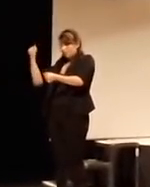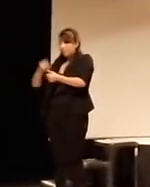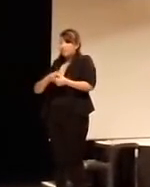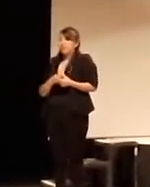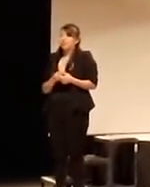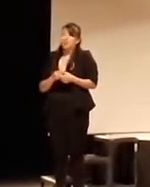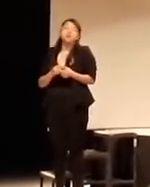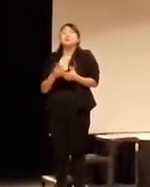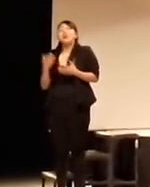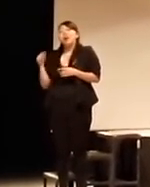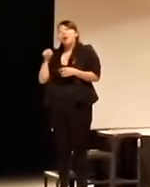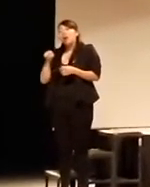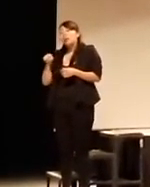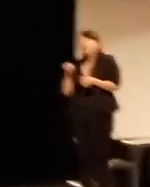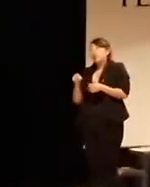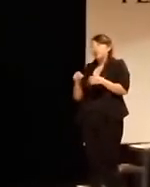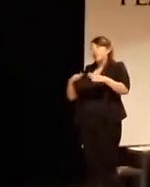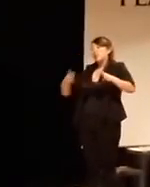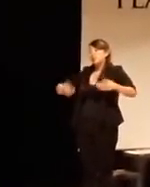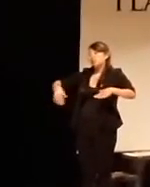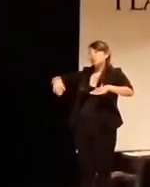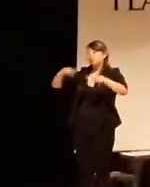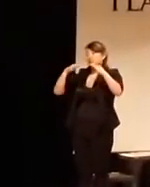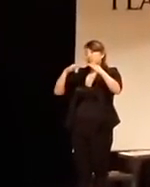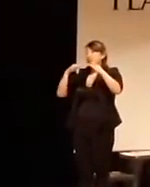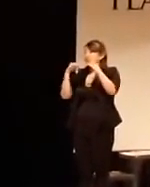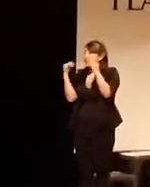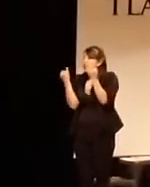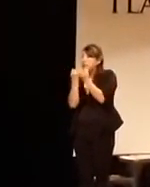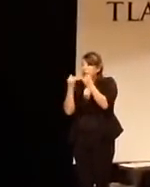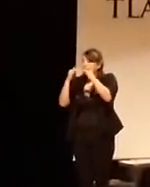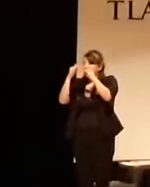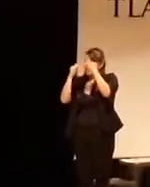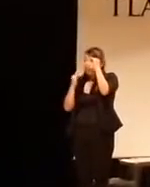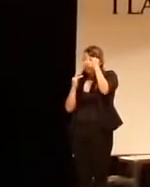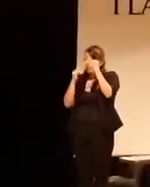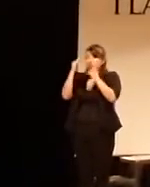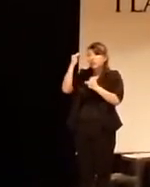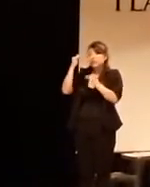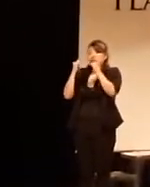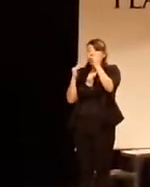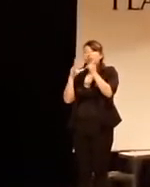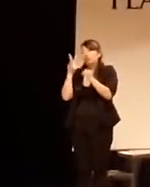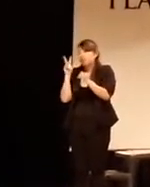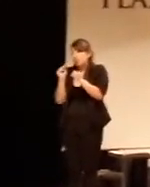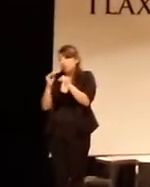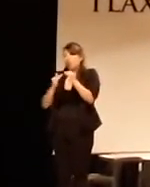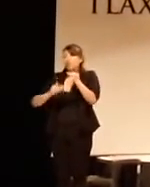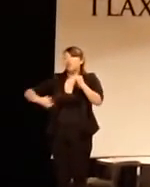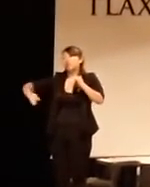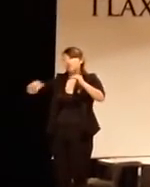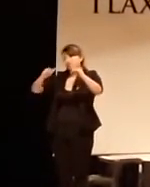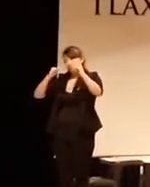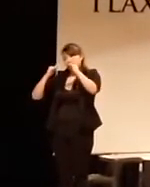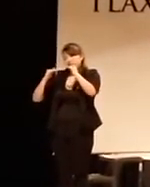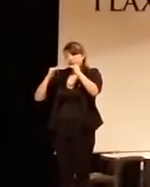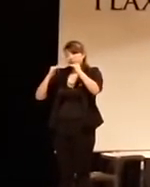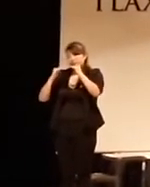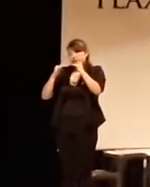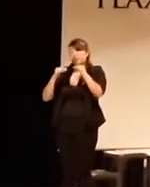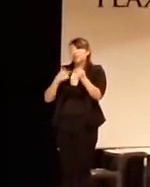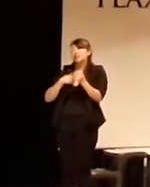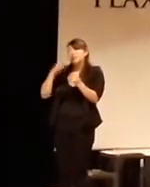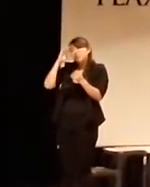efectos, heredando desigualdad y pobreza a miles o millones de mexicanos. ¿Por qué no pensamos